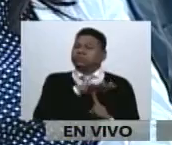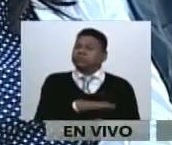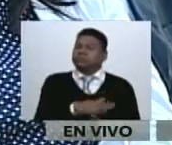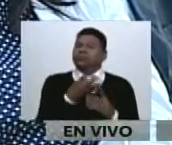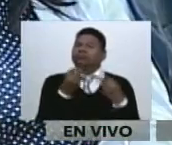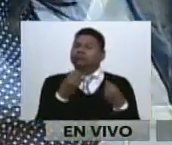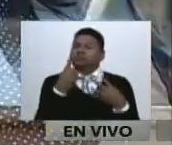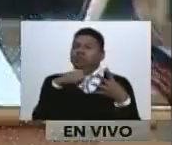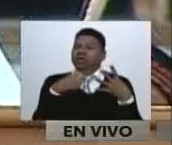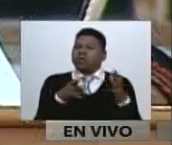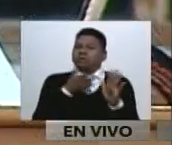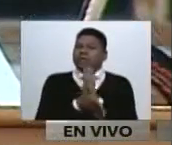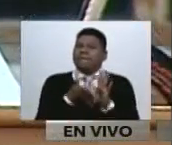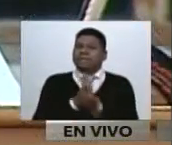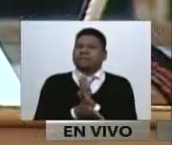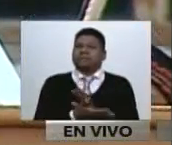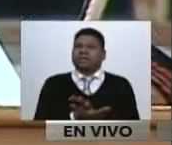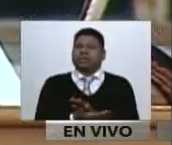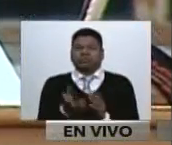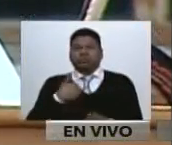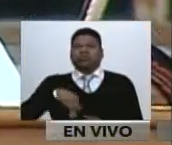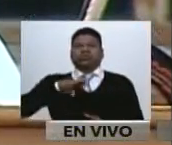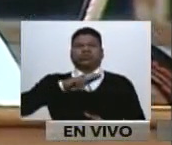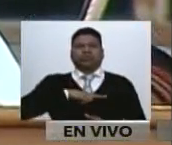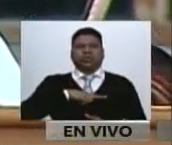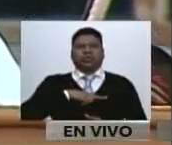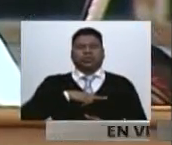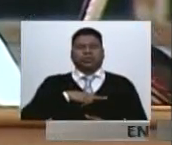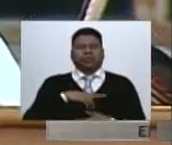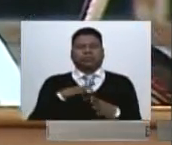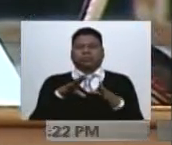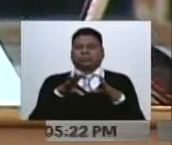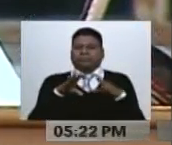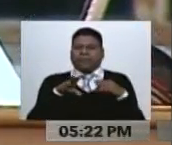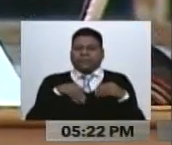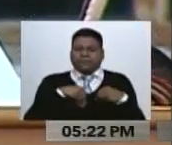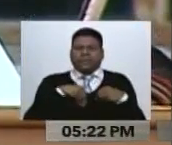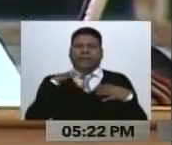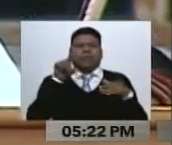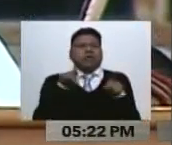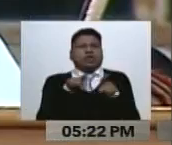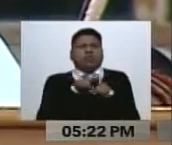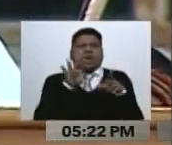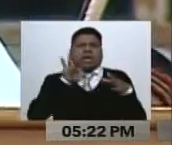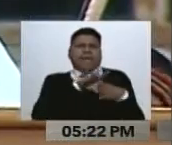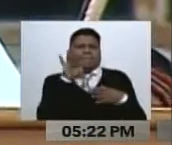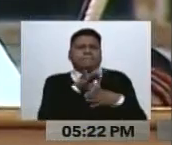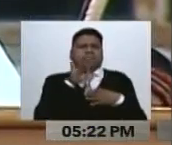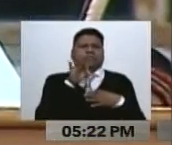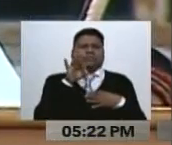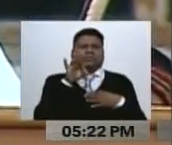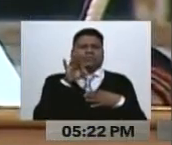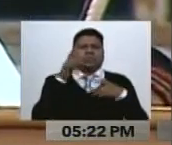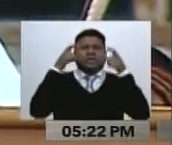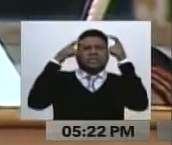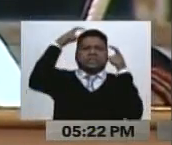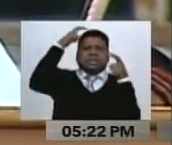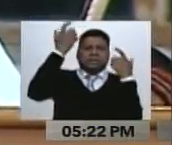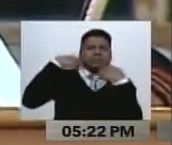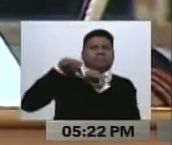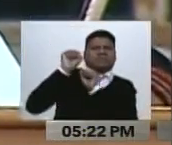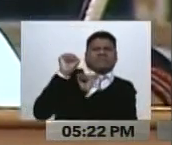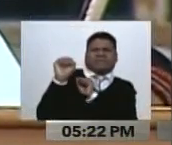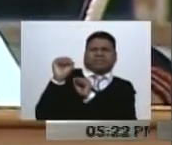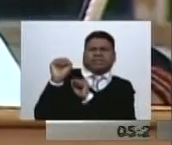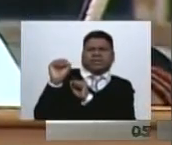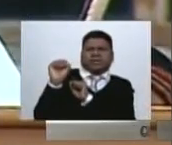Nosotros tenemos que asumir el espíritu de Chávez y defender esta